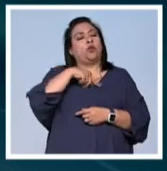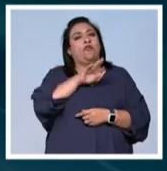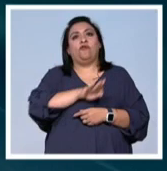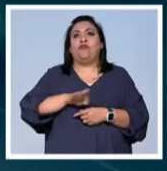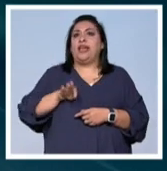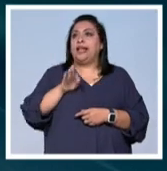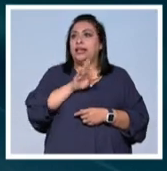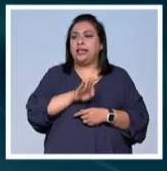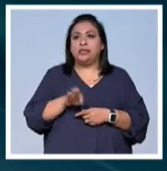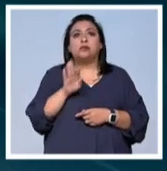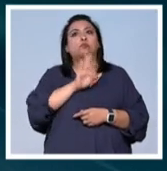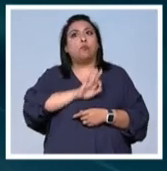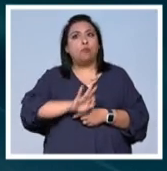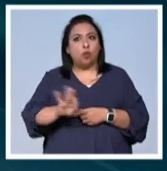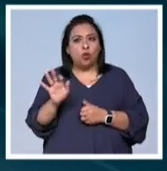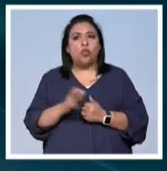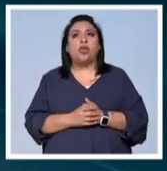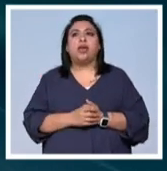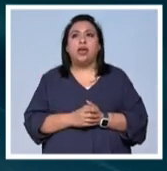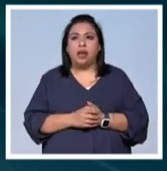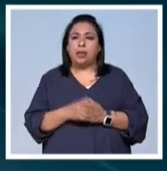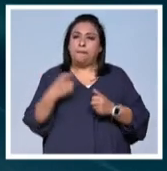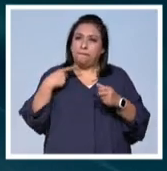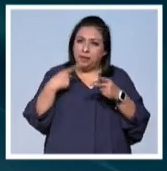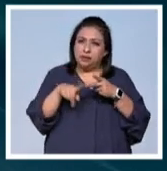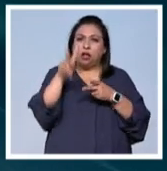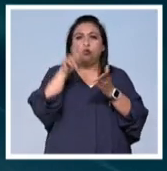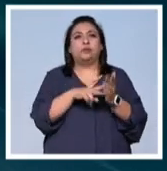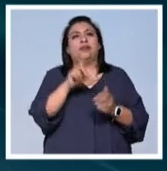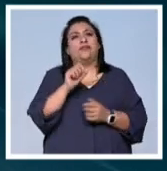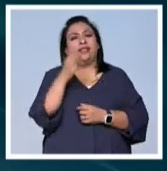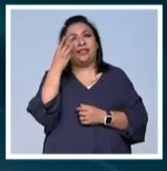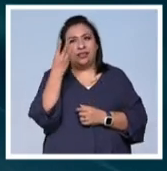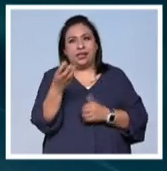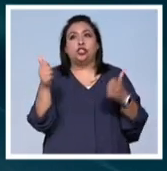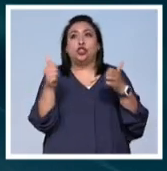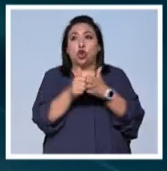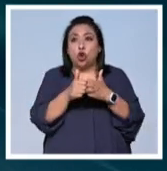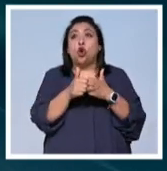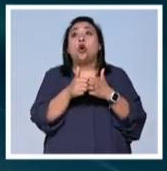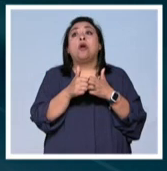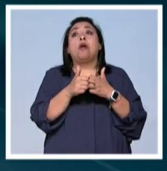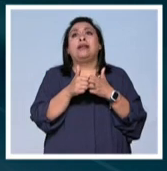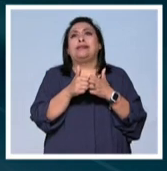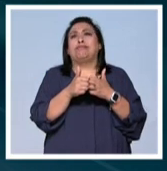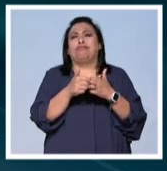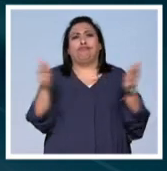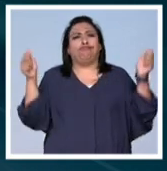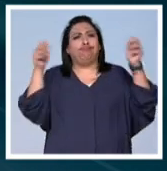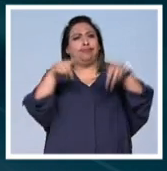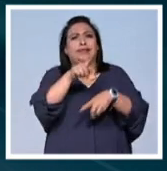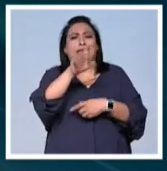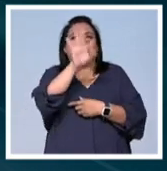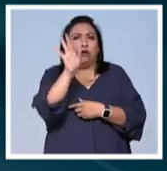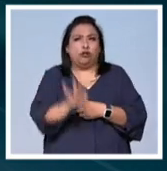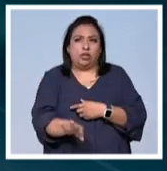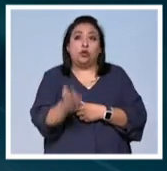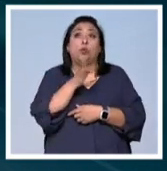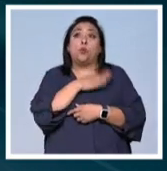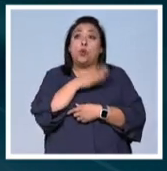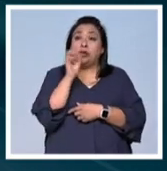de poder este arrancar este 2023 con el aforo al cien afortunadamente